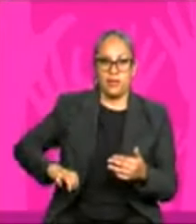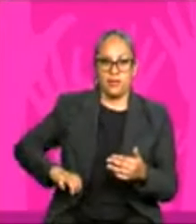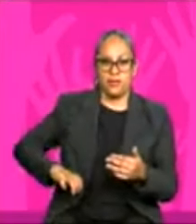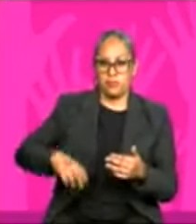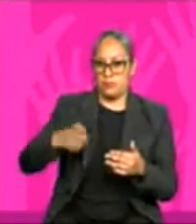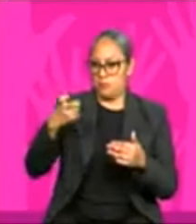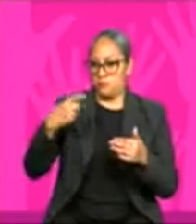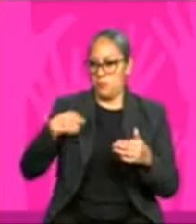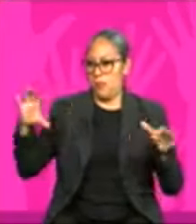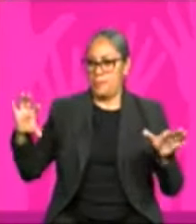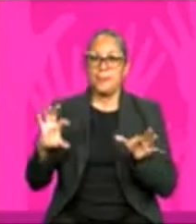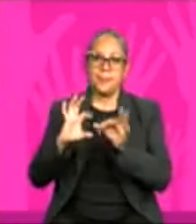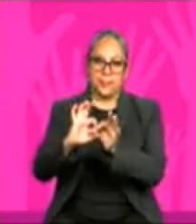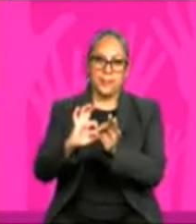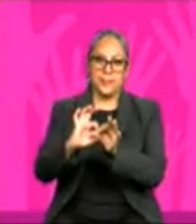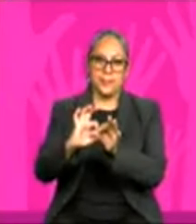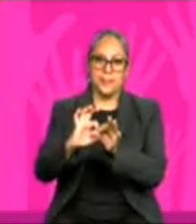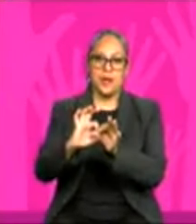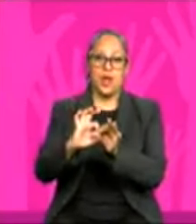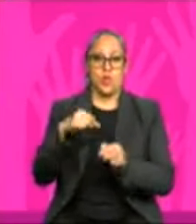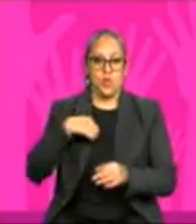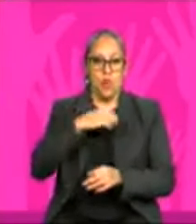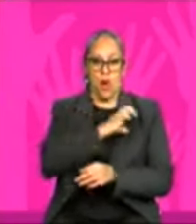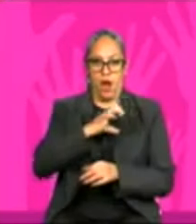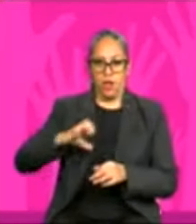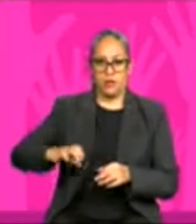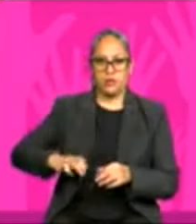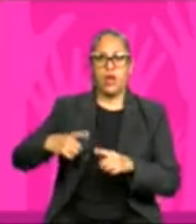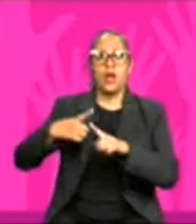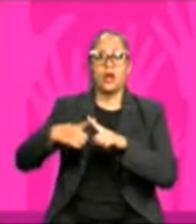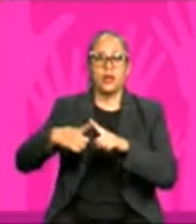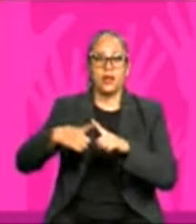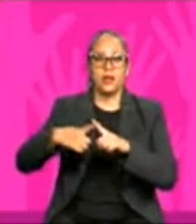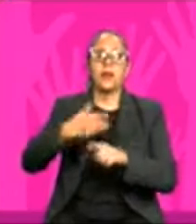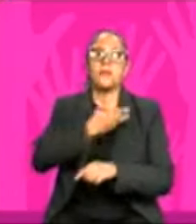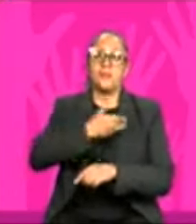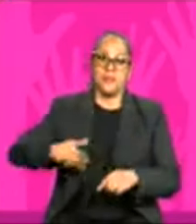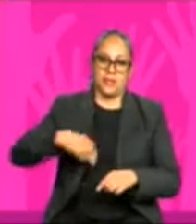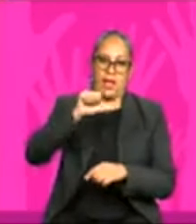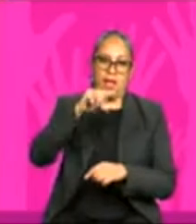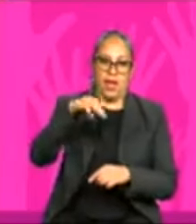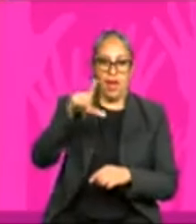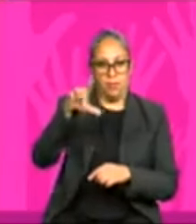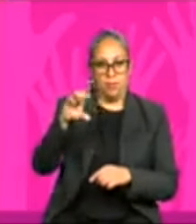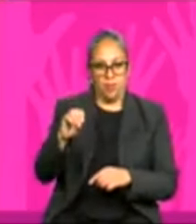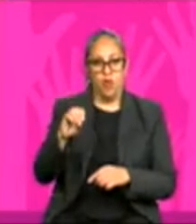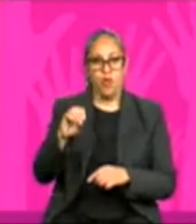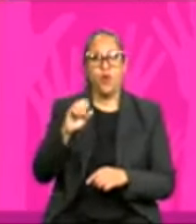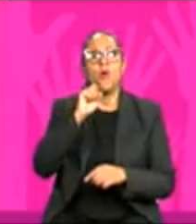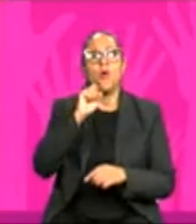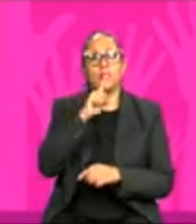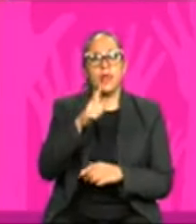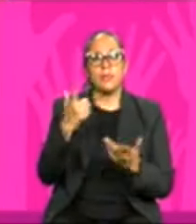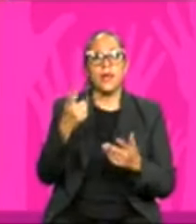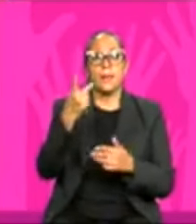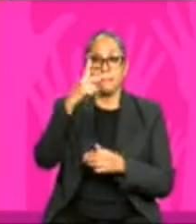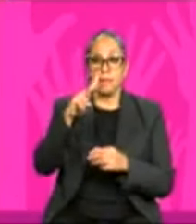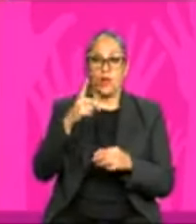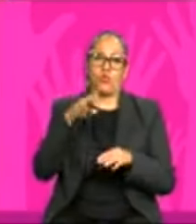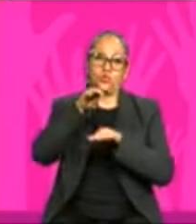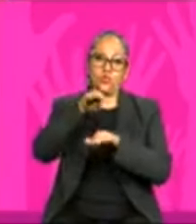esa línea, soy candidata del presidente, soy candidata de Lucía en términos